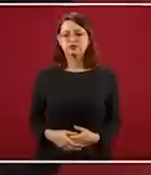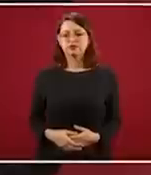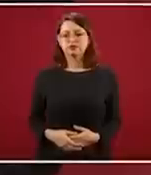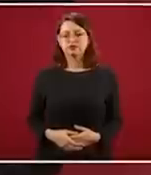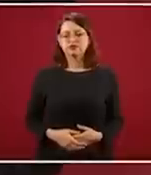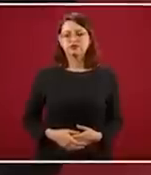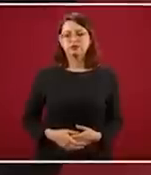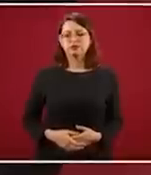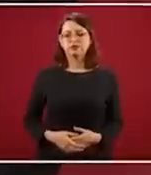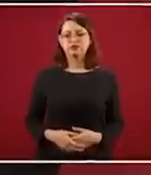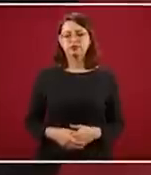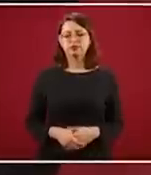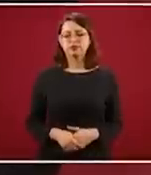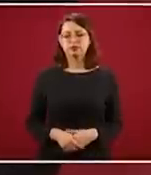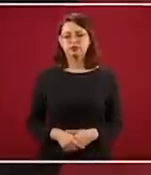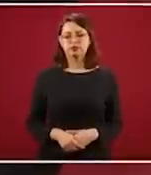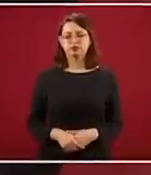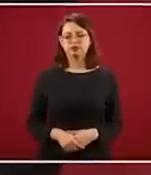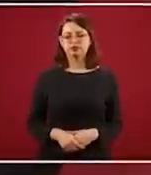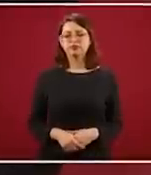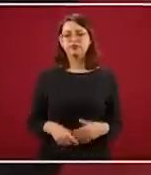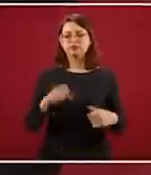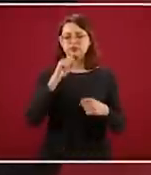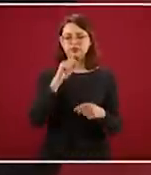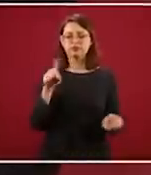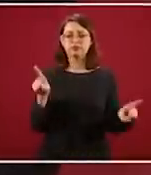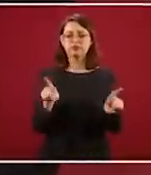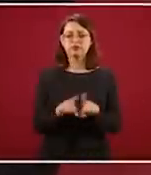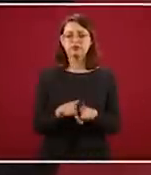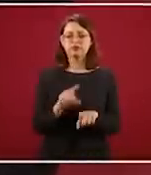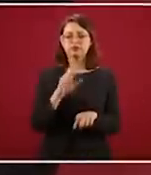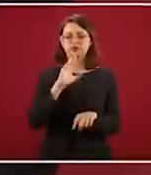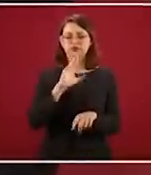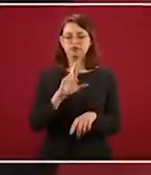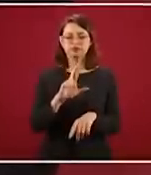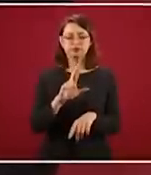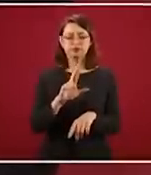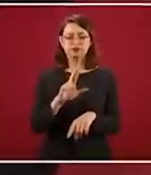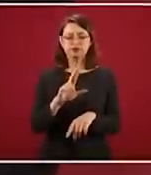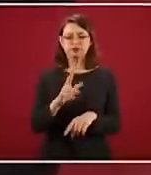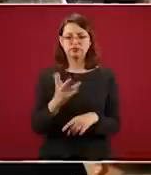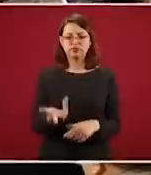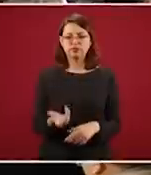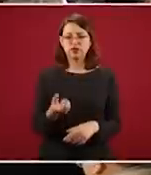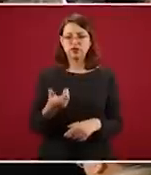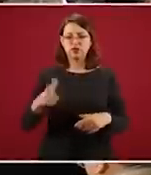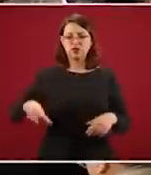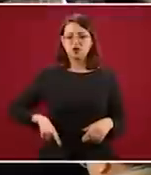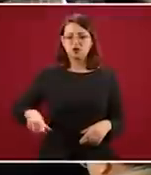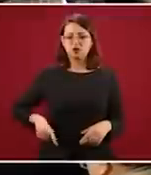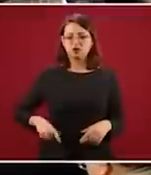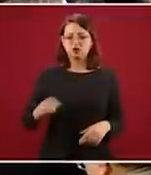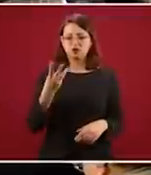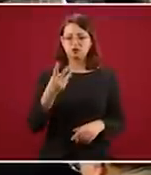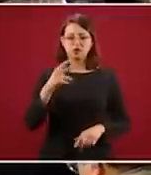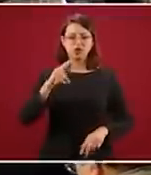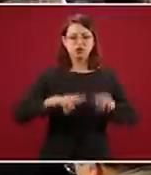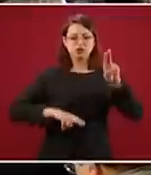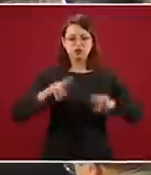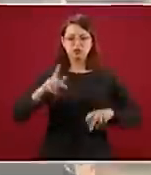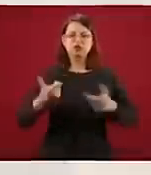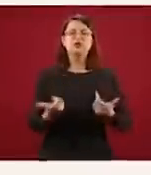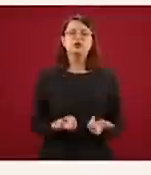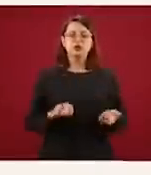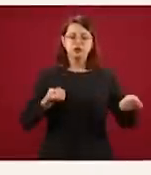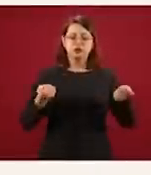También como resultado, los resultados que se dieron, se mantuvo coordinación con los tres órdenes de gobierno, se tuvieron reuniones